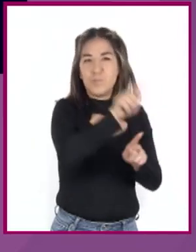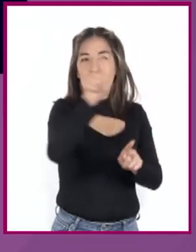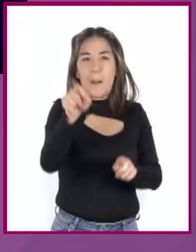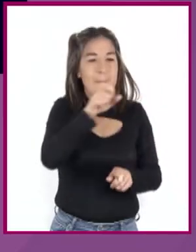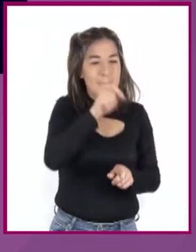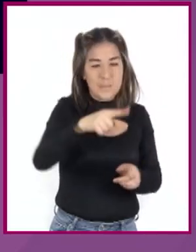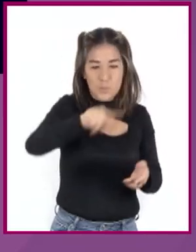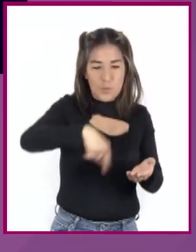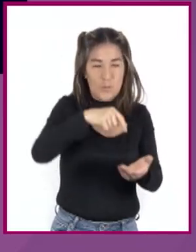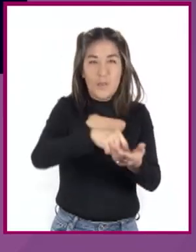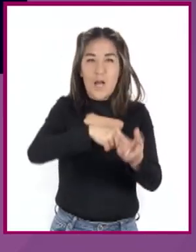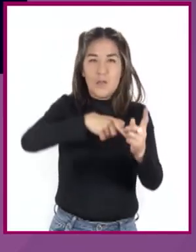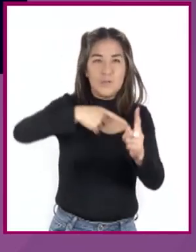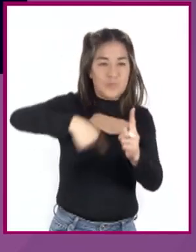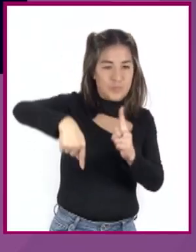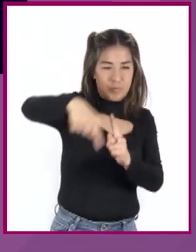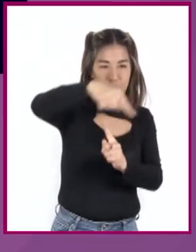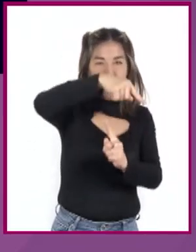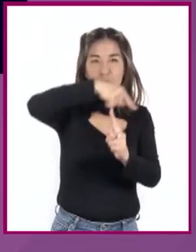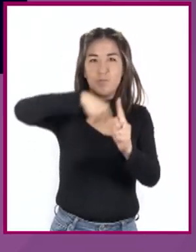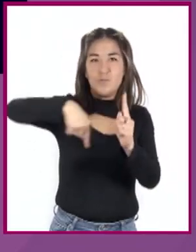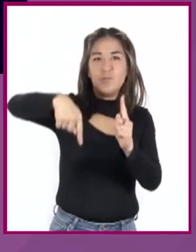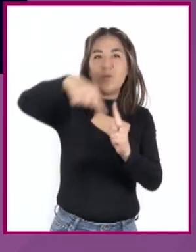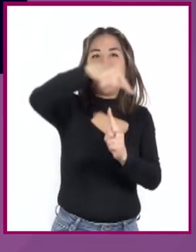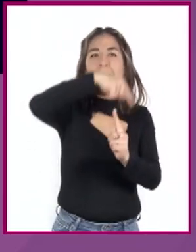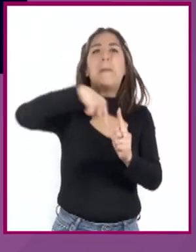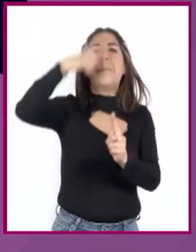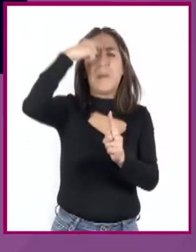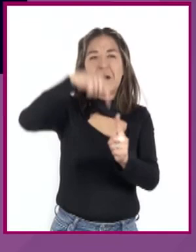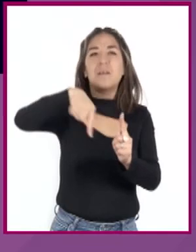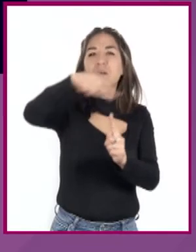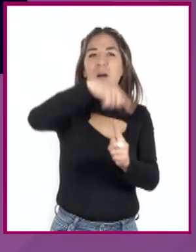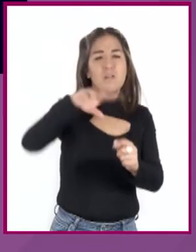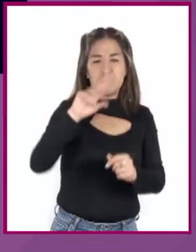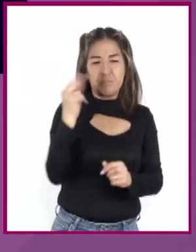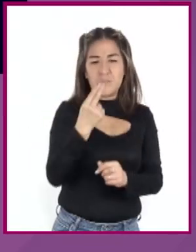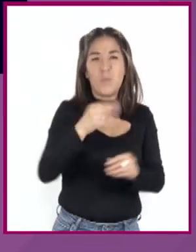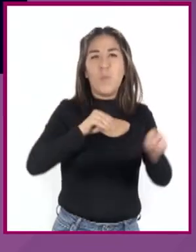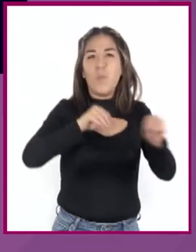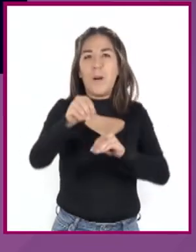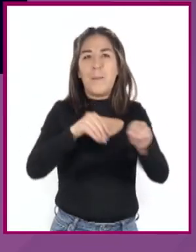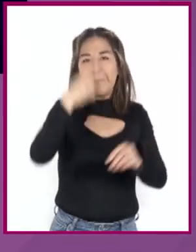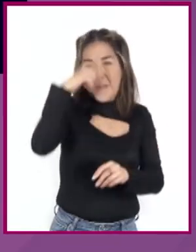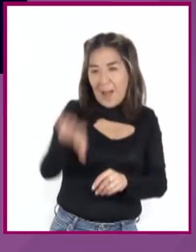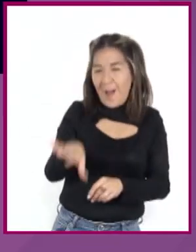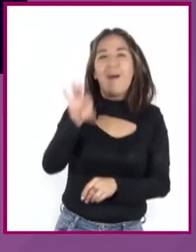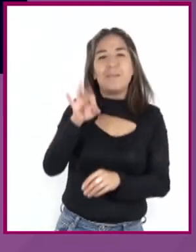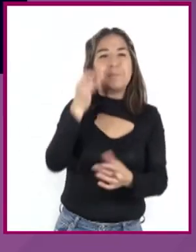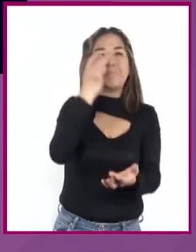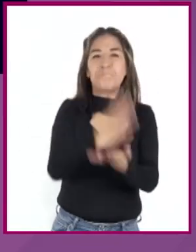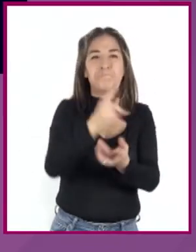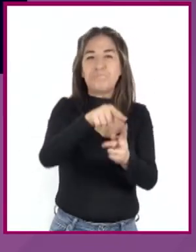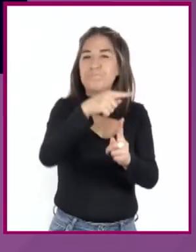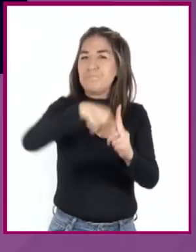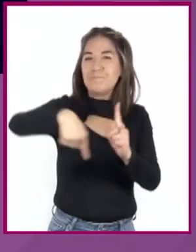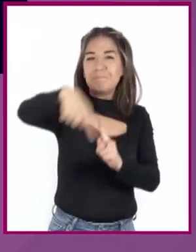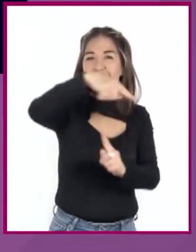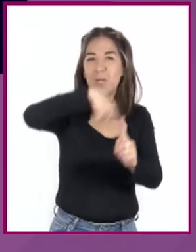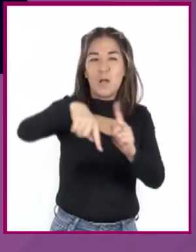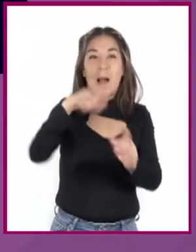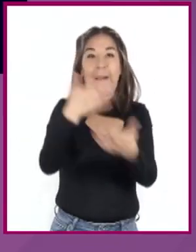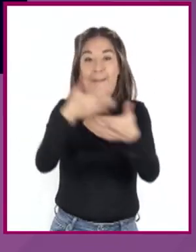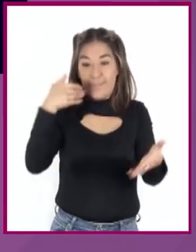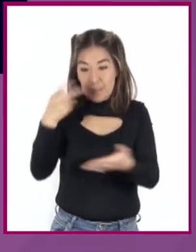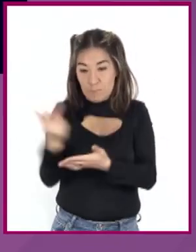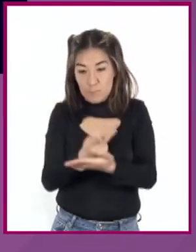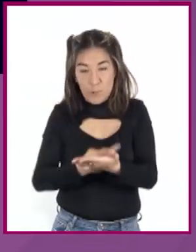misma órbita, para que las antenas receptoras de la Tierra no tengan que moverse para encontrarlos. Esto se logra programando el